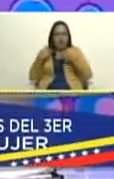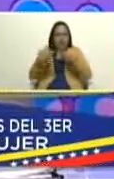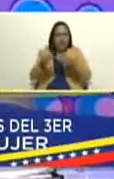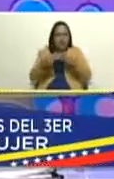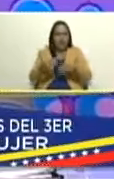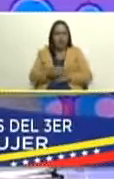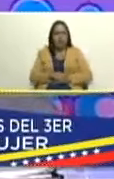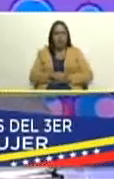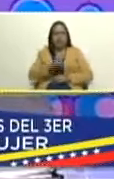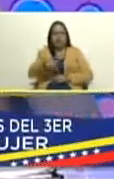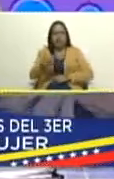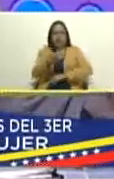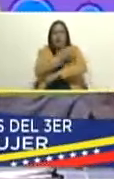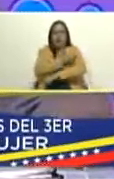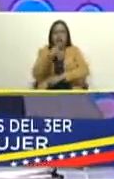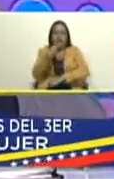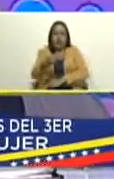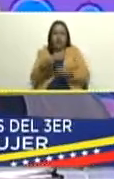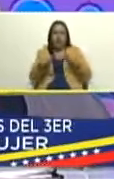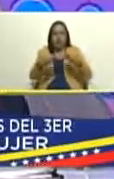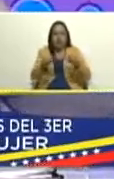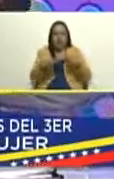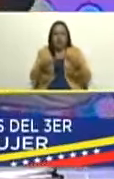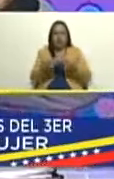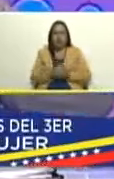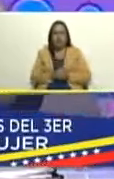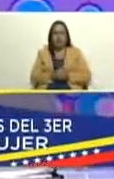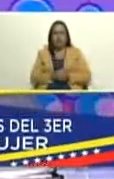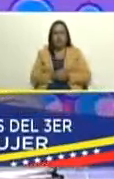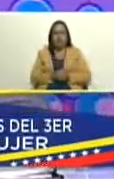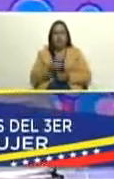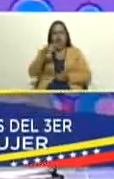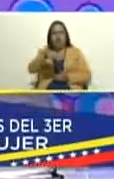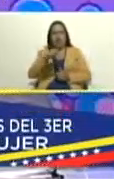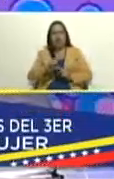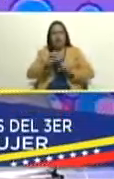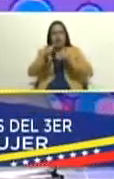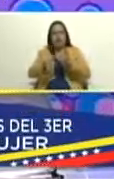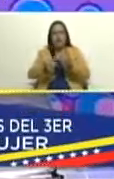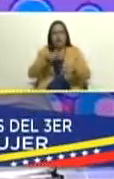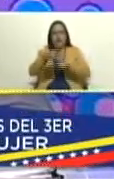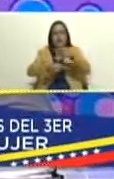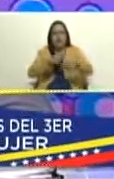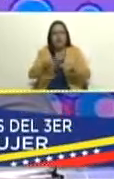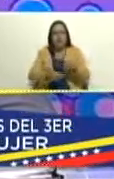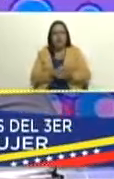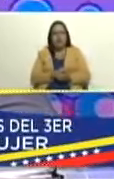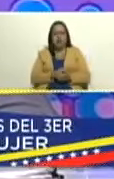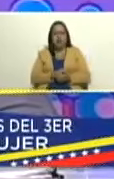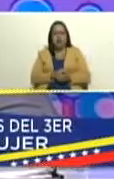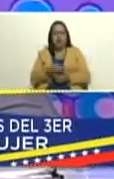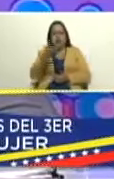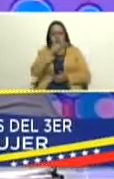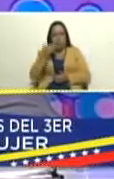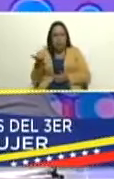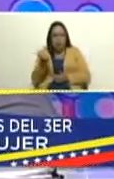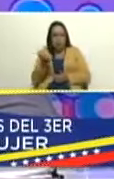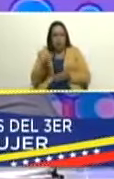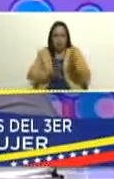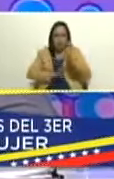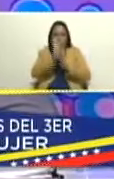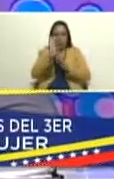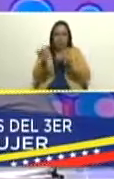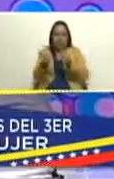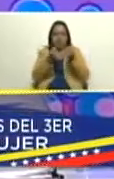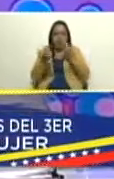Cuando llegaron las vacunas dijimos flexibilización y ahí se disparó el proceso de recuperación paulatina de la